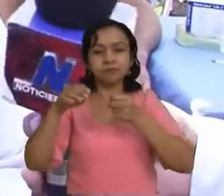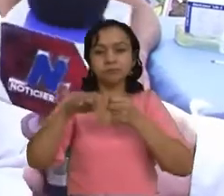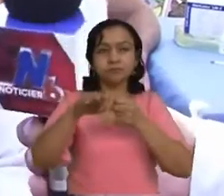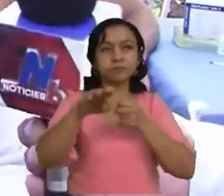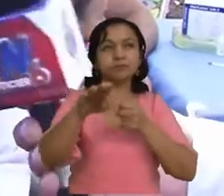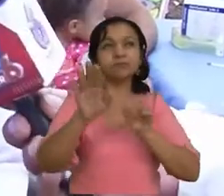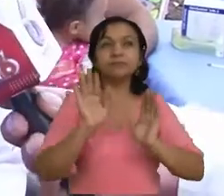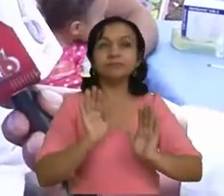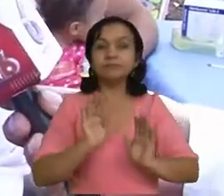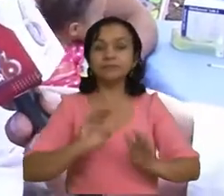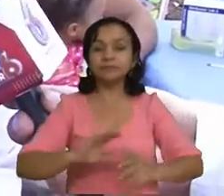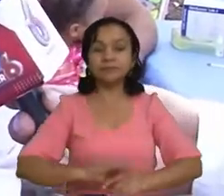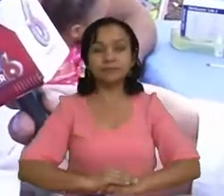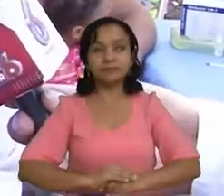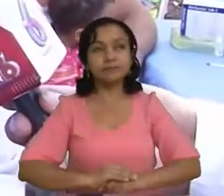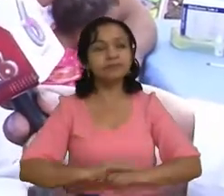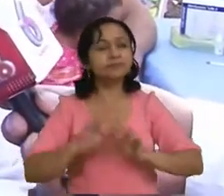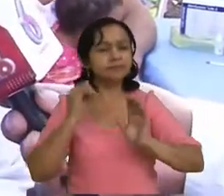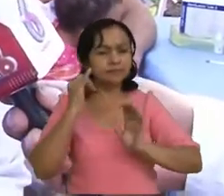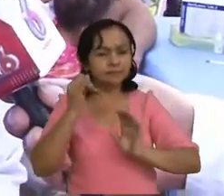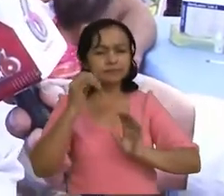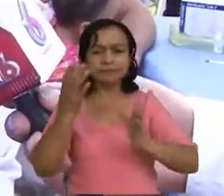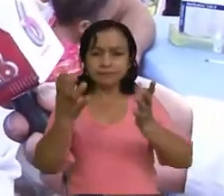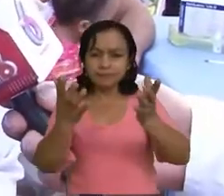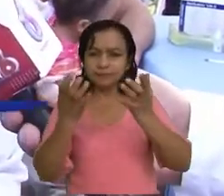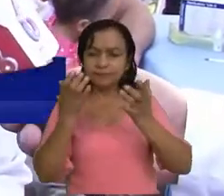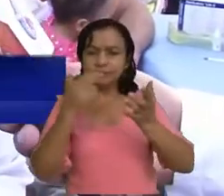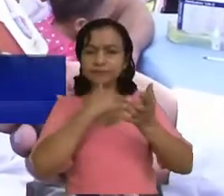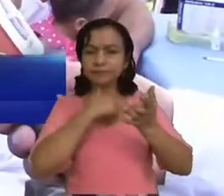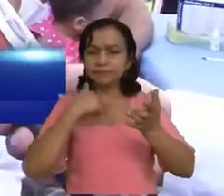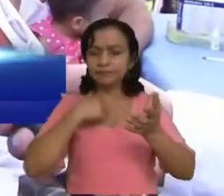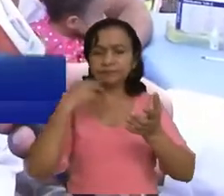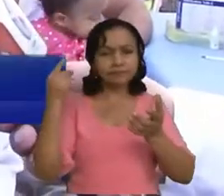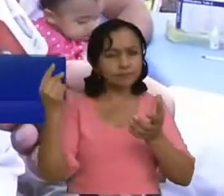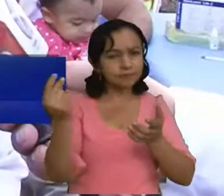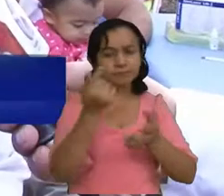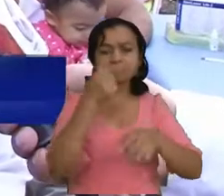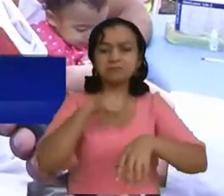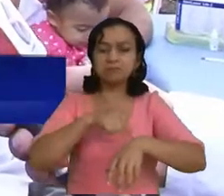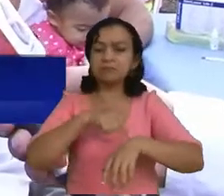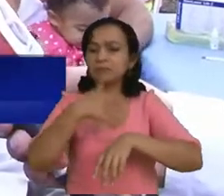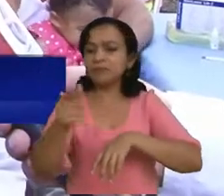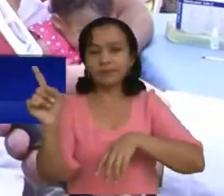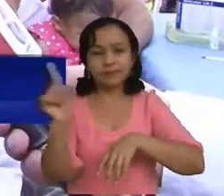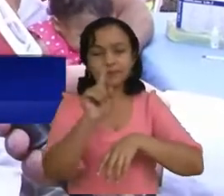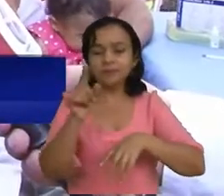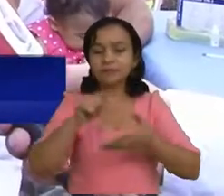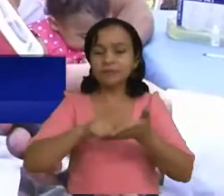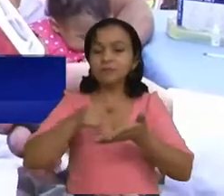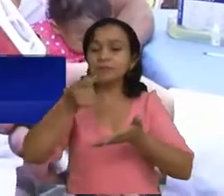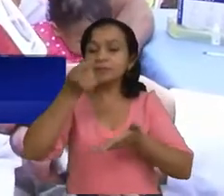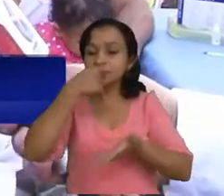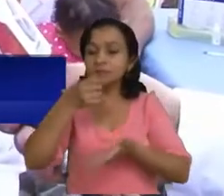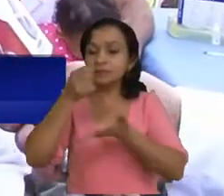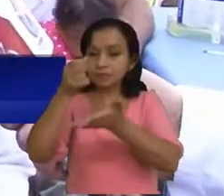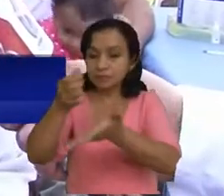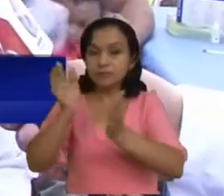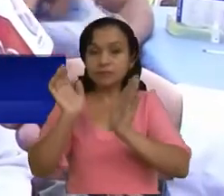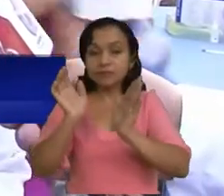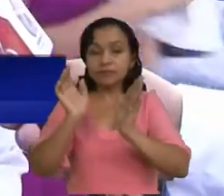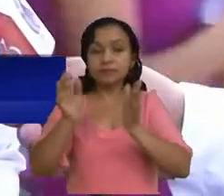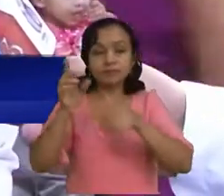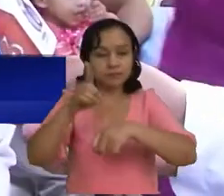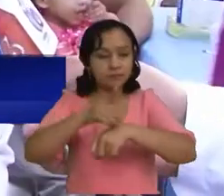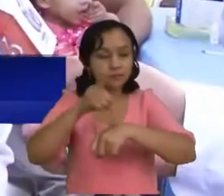la atención, doctor, aquí? Sí, nosotros tratamos de que sea ágil, no perder mucho tiempo, que se lleven su medicamento, ¿verdad?, porque es una